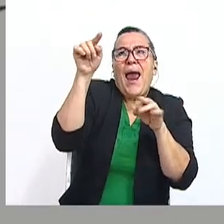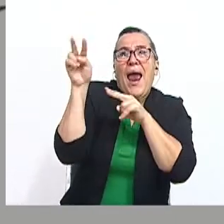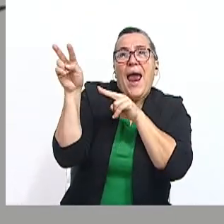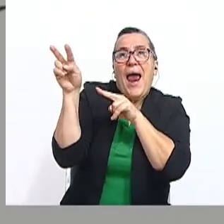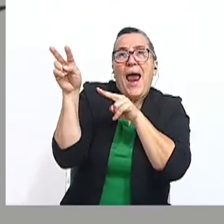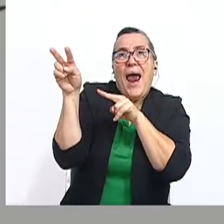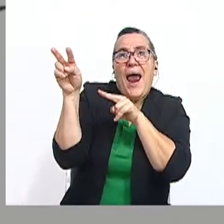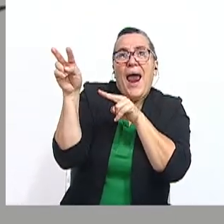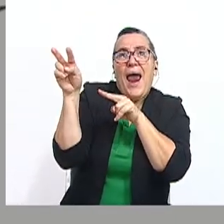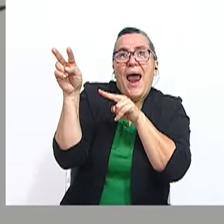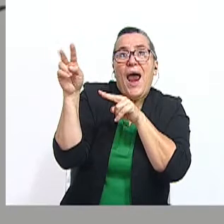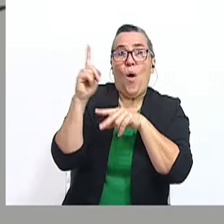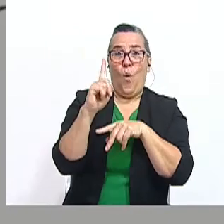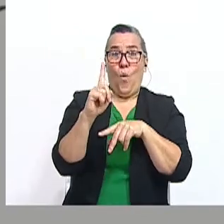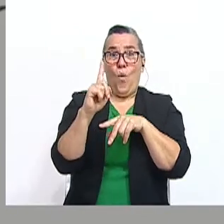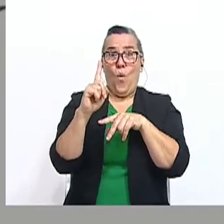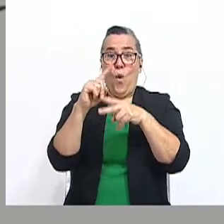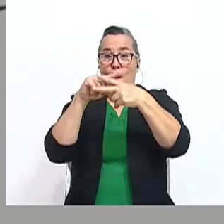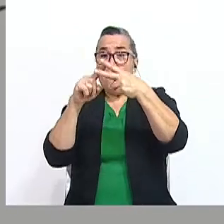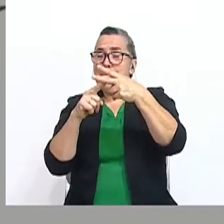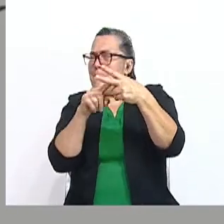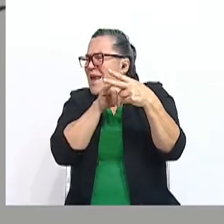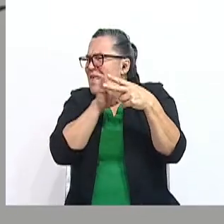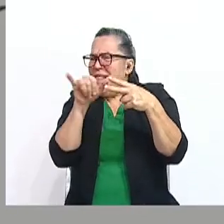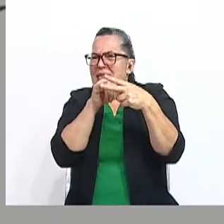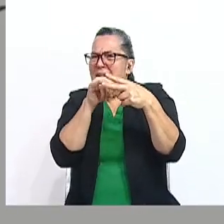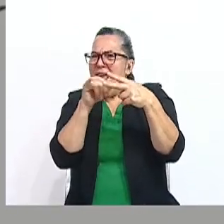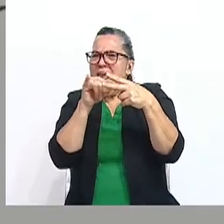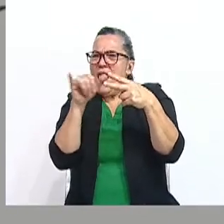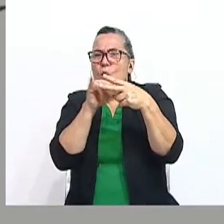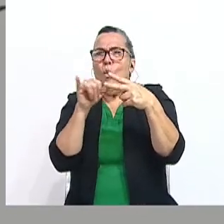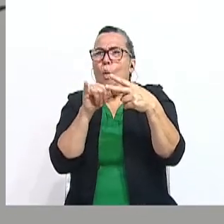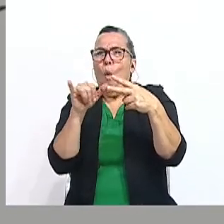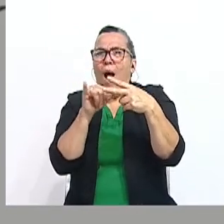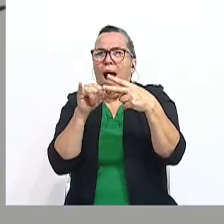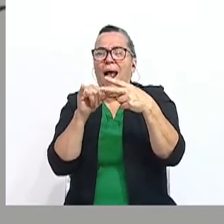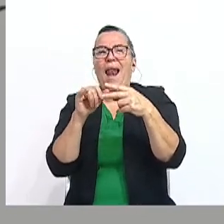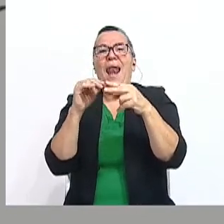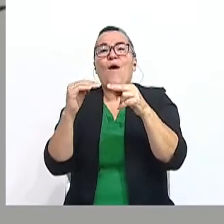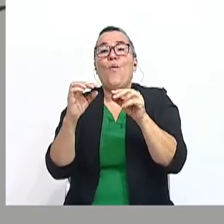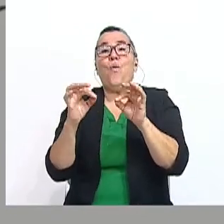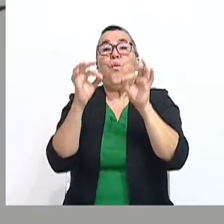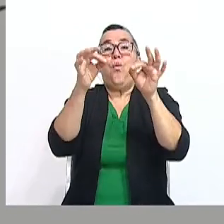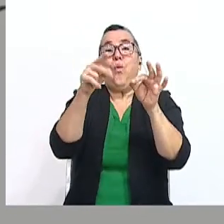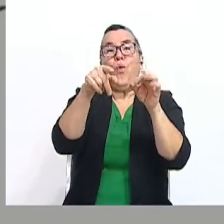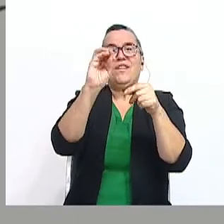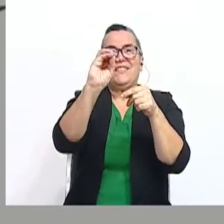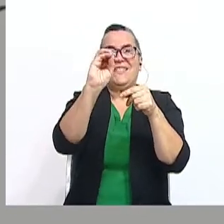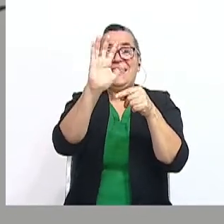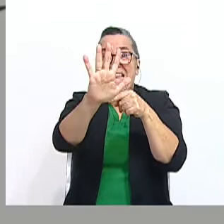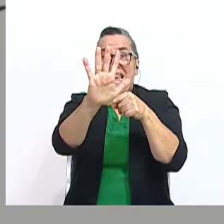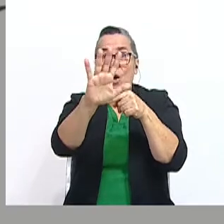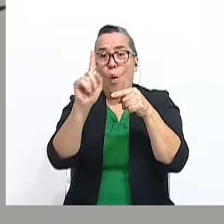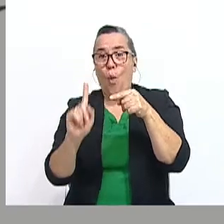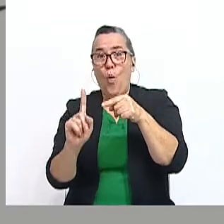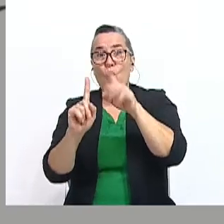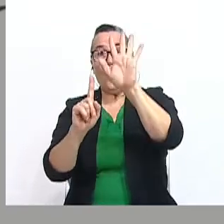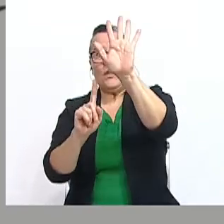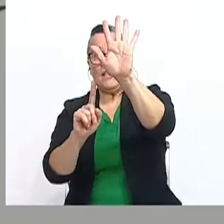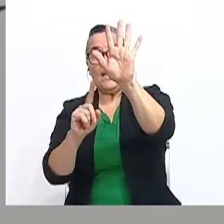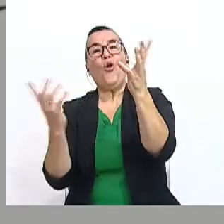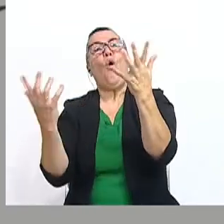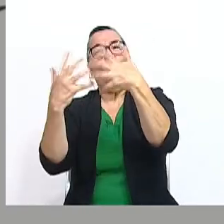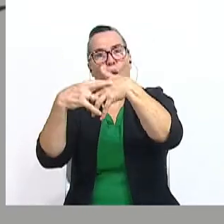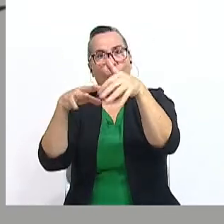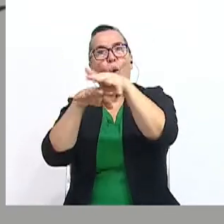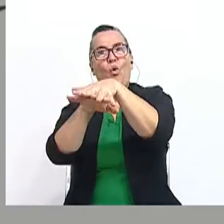y es exactamente igual a la medida del ángulo 5. Por eso podemos asegurar que estos ángulos son